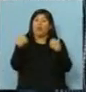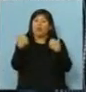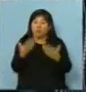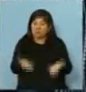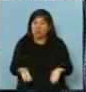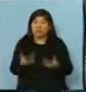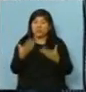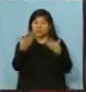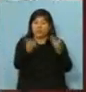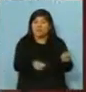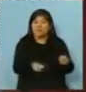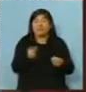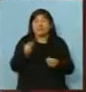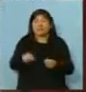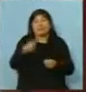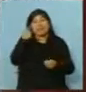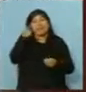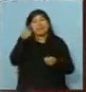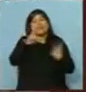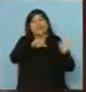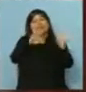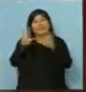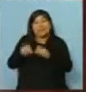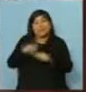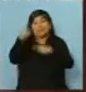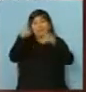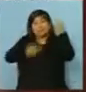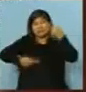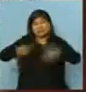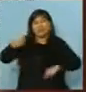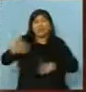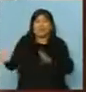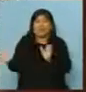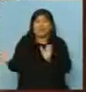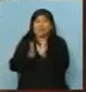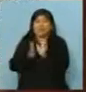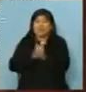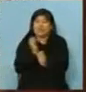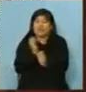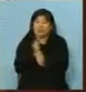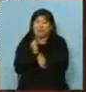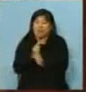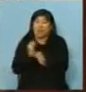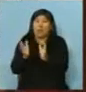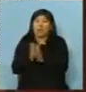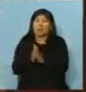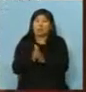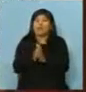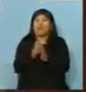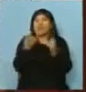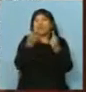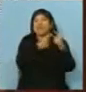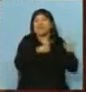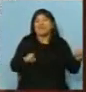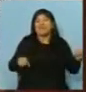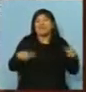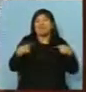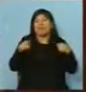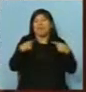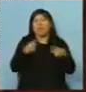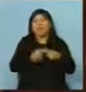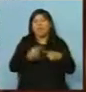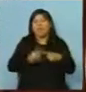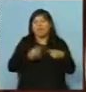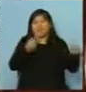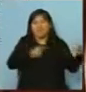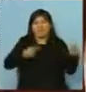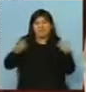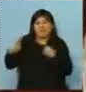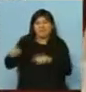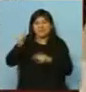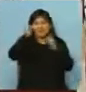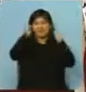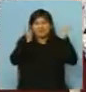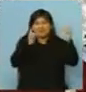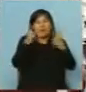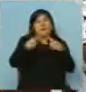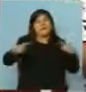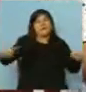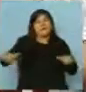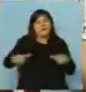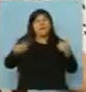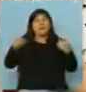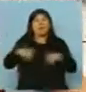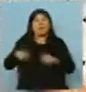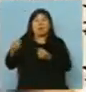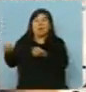tienen que servir para que trabajemos juntos, más allá de las diferencias políticas, así que la verdad que bienvenido que se tome